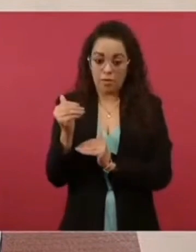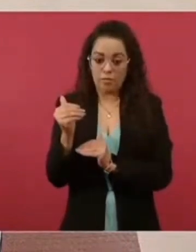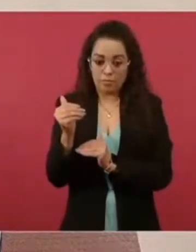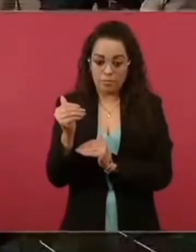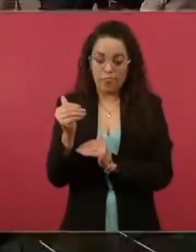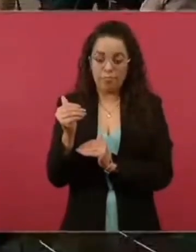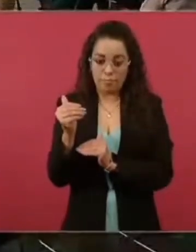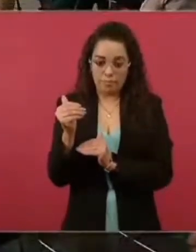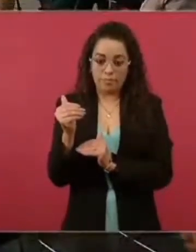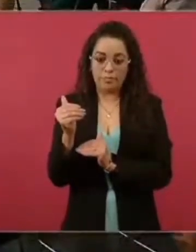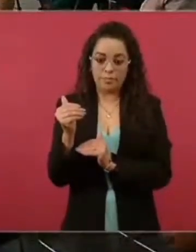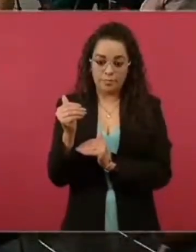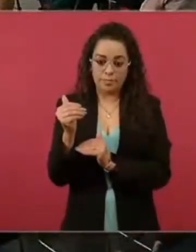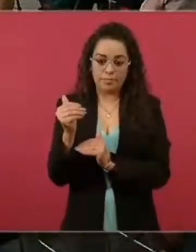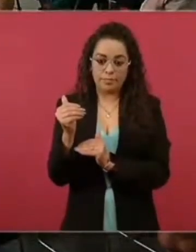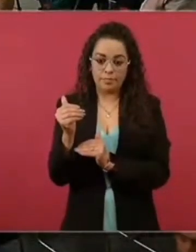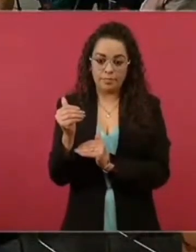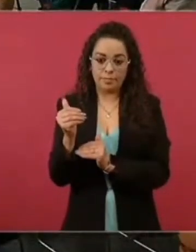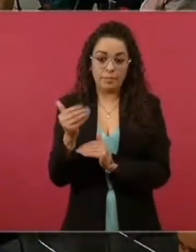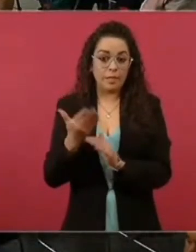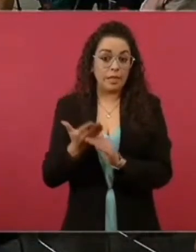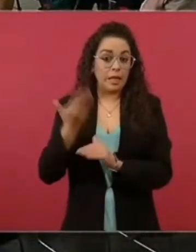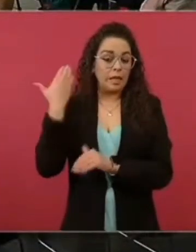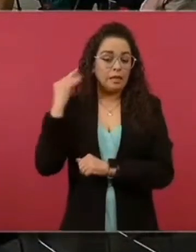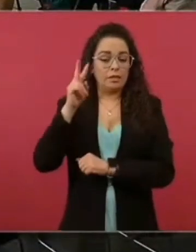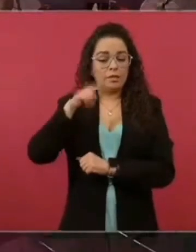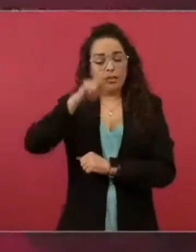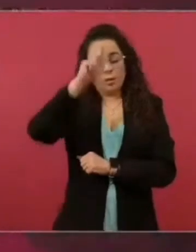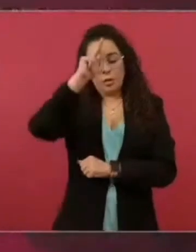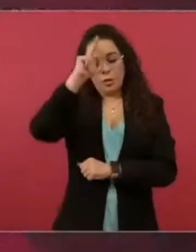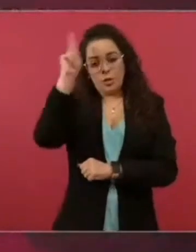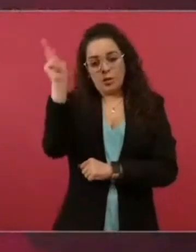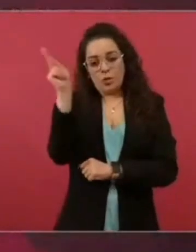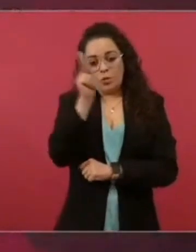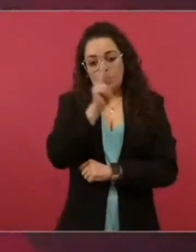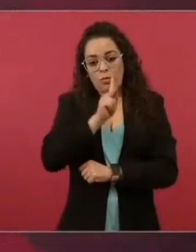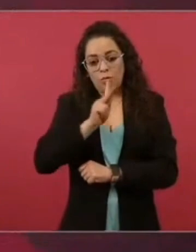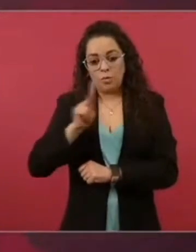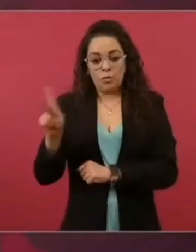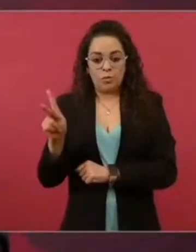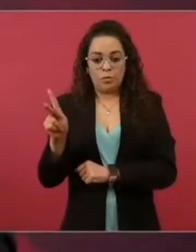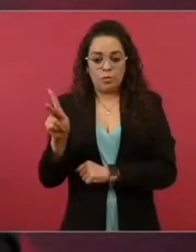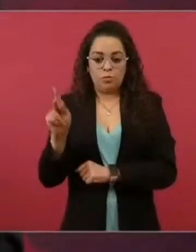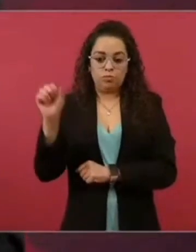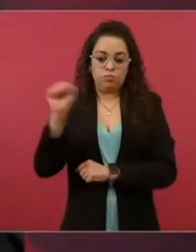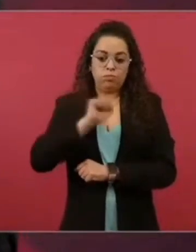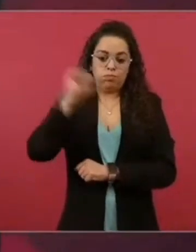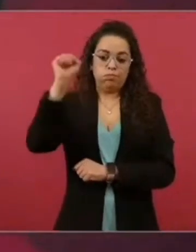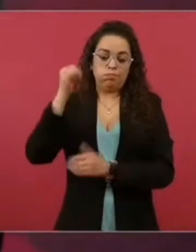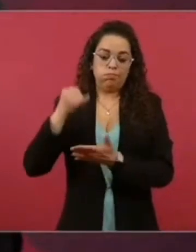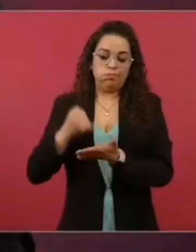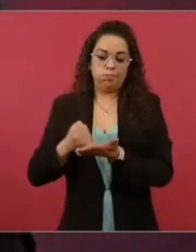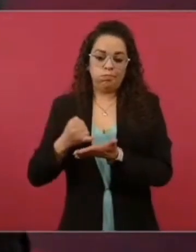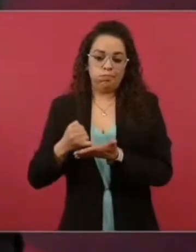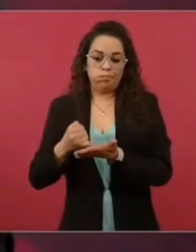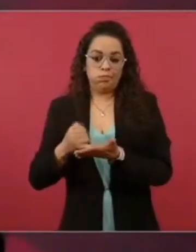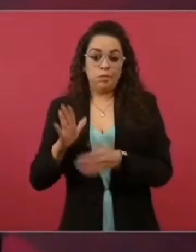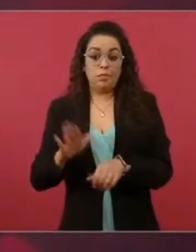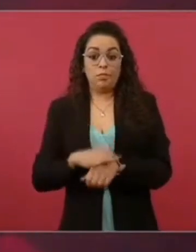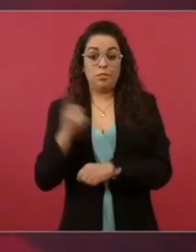Antes pegaba muchísimo la inflación, porque los aumentos al salario ni